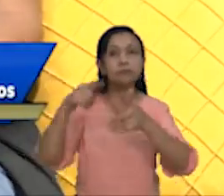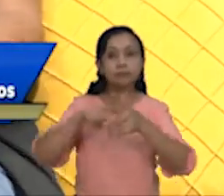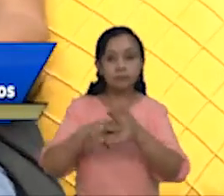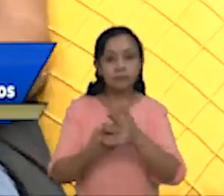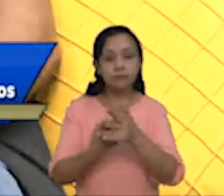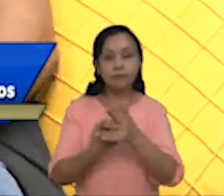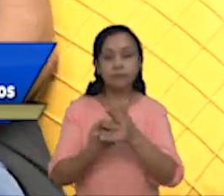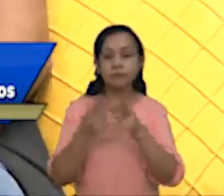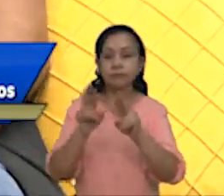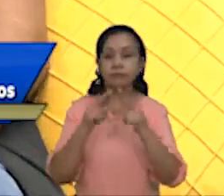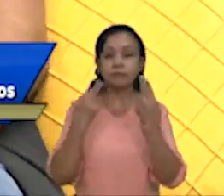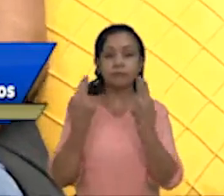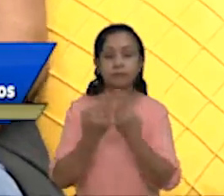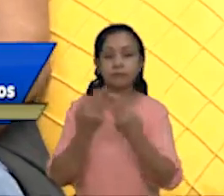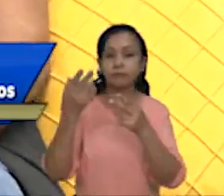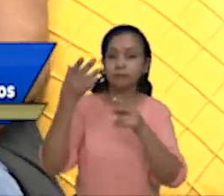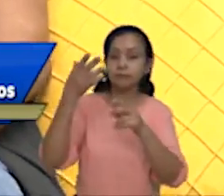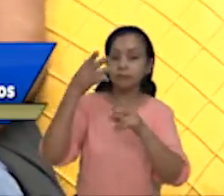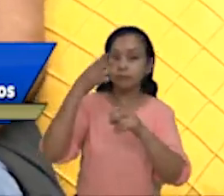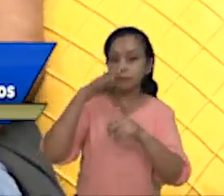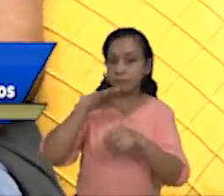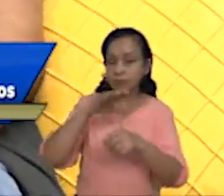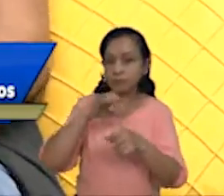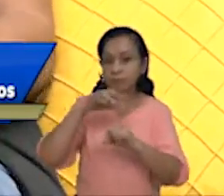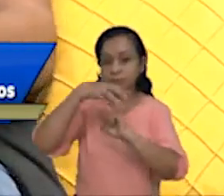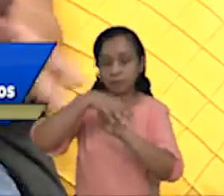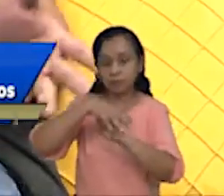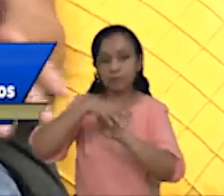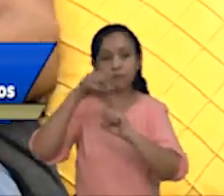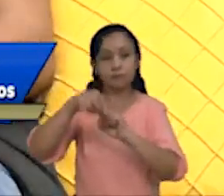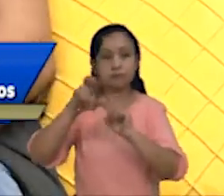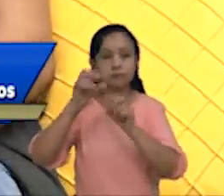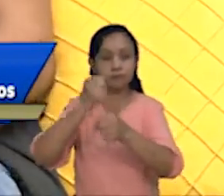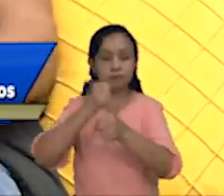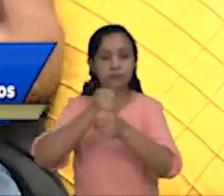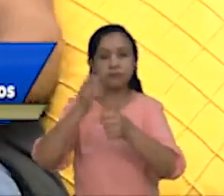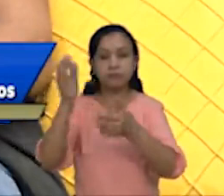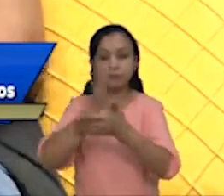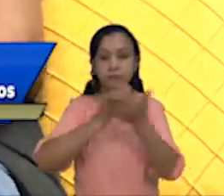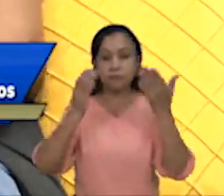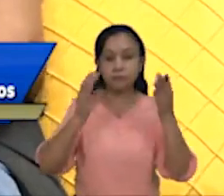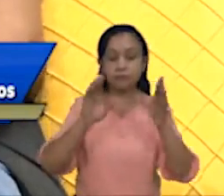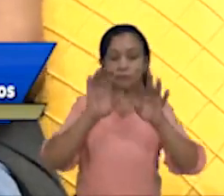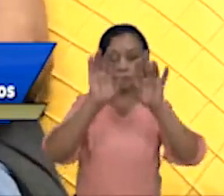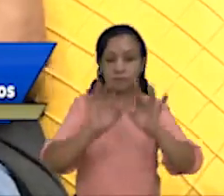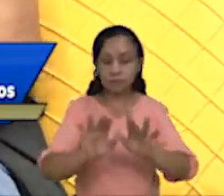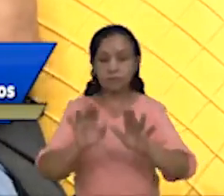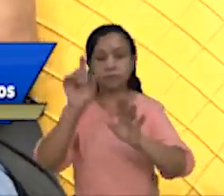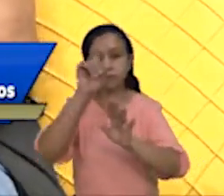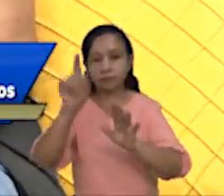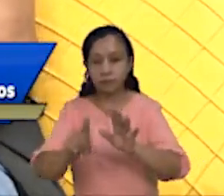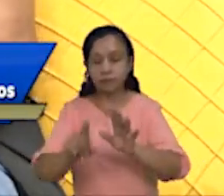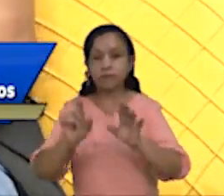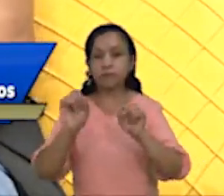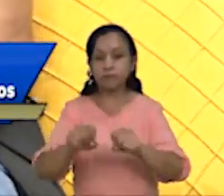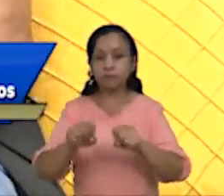que termine alguna reunión de las comisiones o la misma sesión de plenario, o incluso con herramientas, hay computadora, hay internet, para